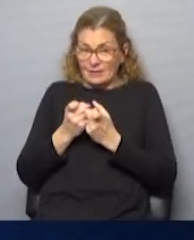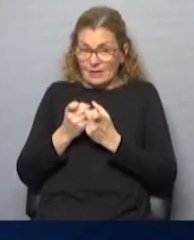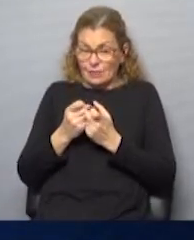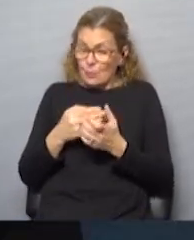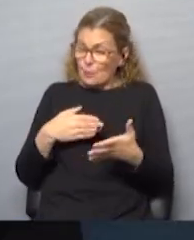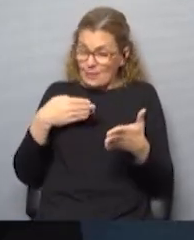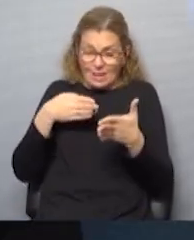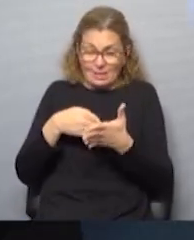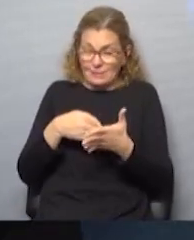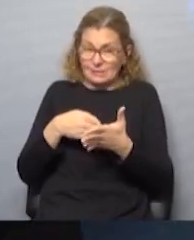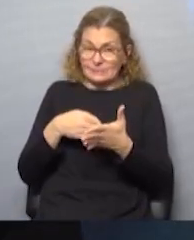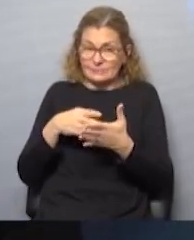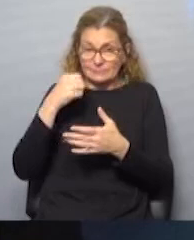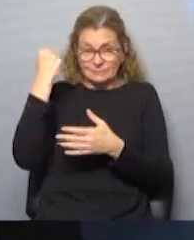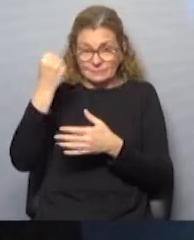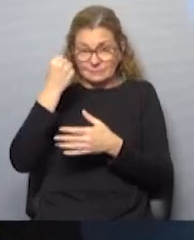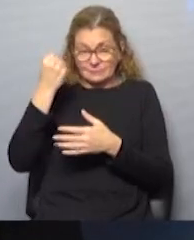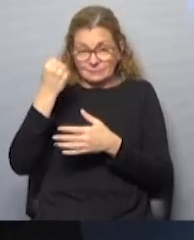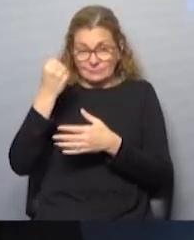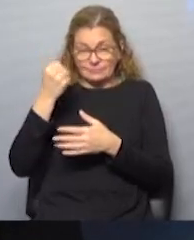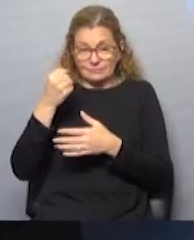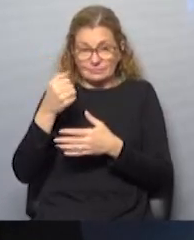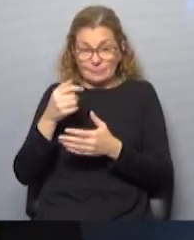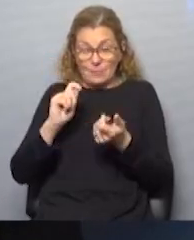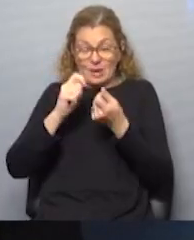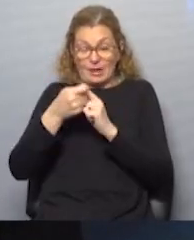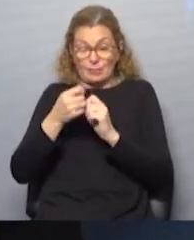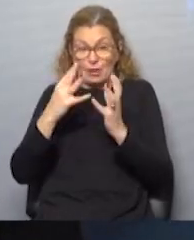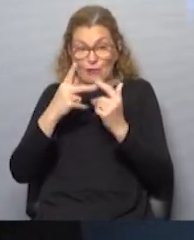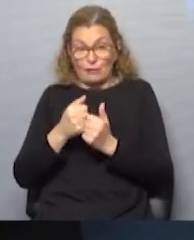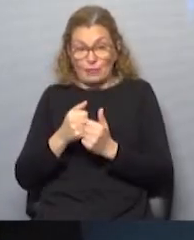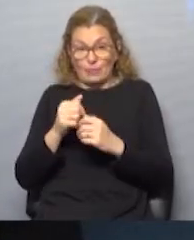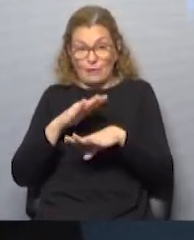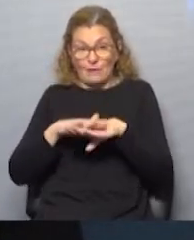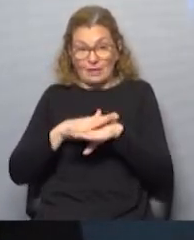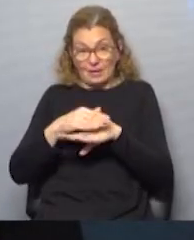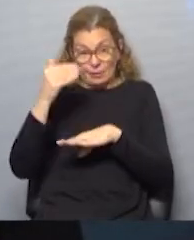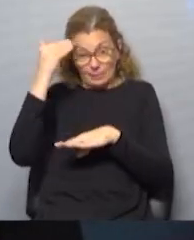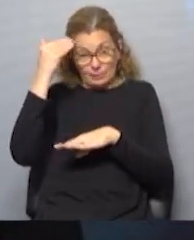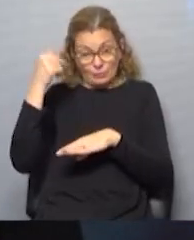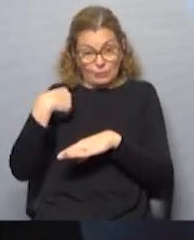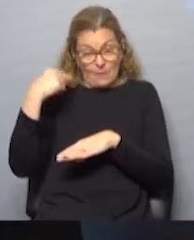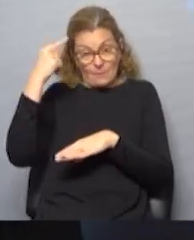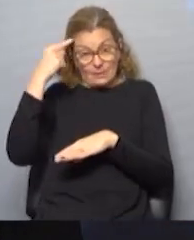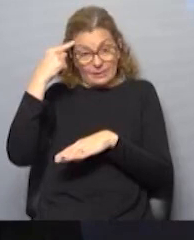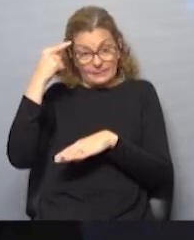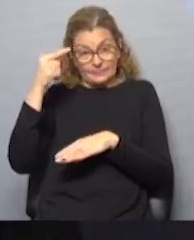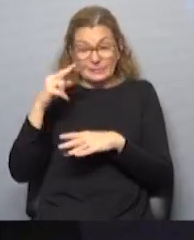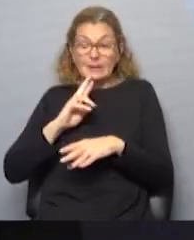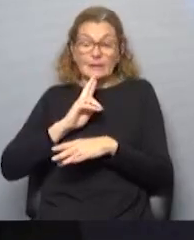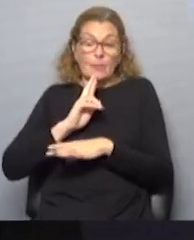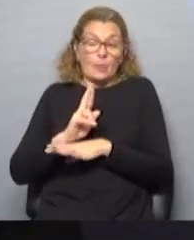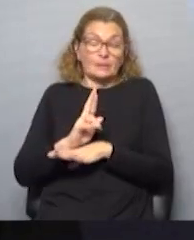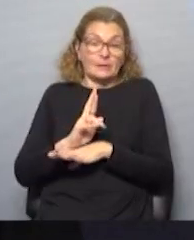traba fundamental para un para cambiar un modelo de desarrollo basado en conocimiento yo creo que en ese sentido la respuesta inicial